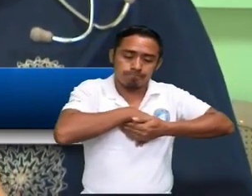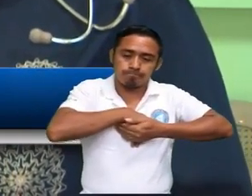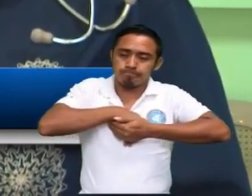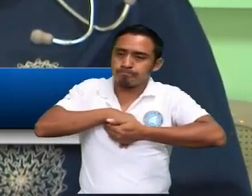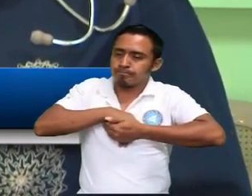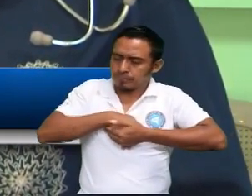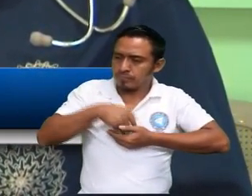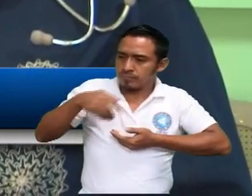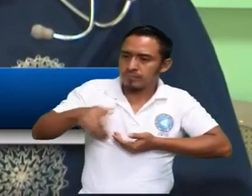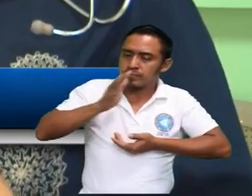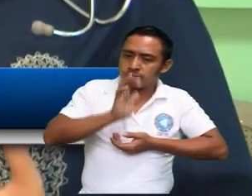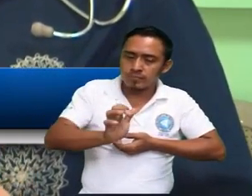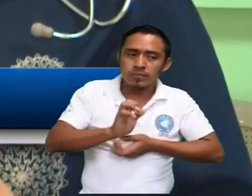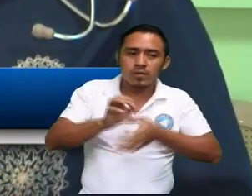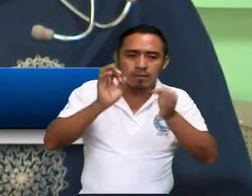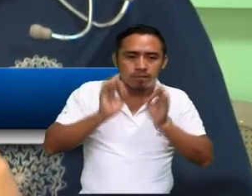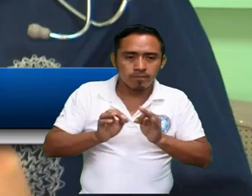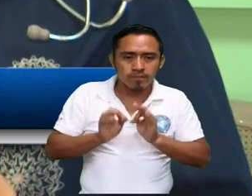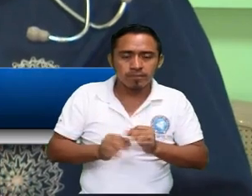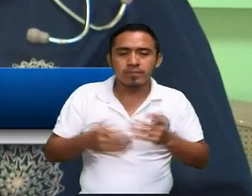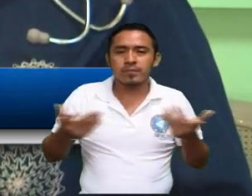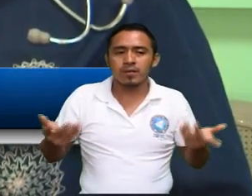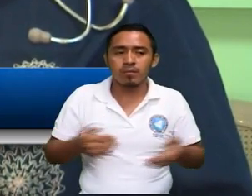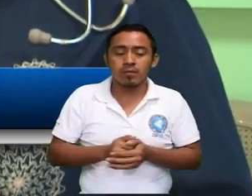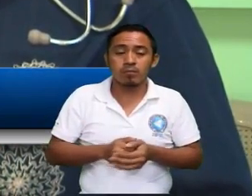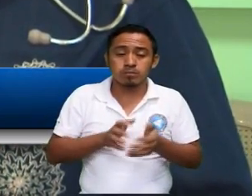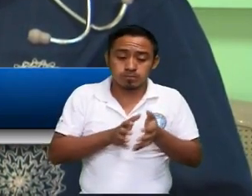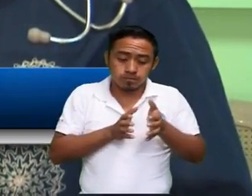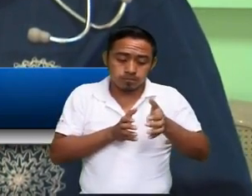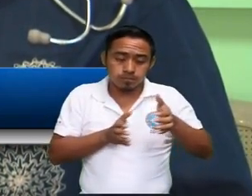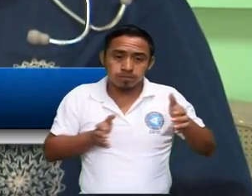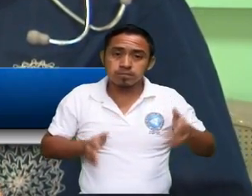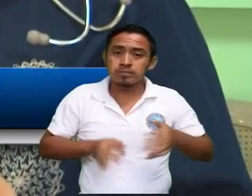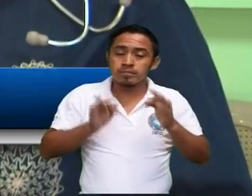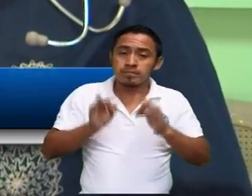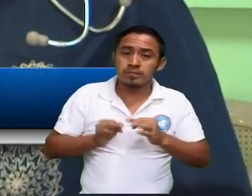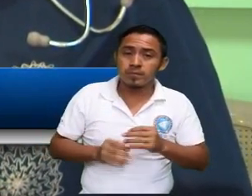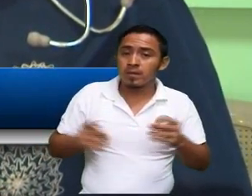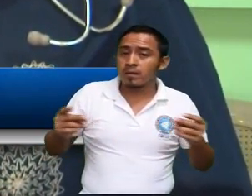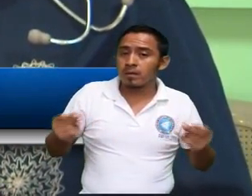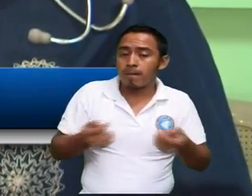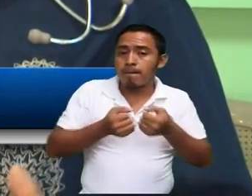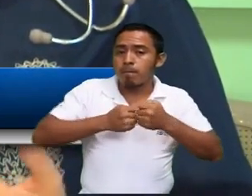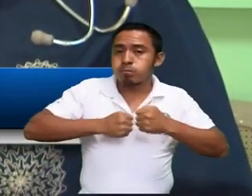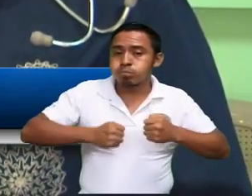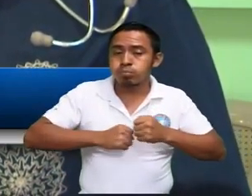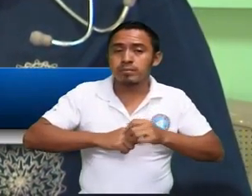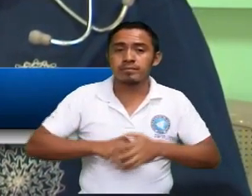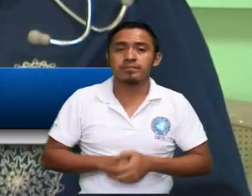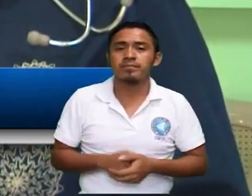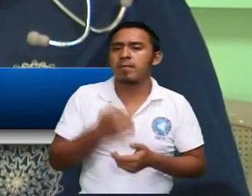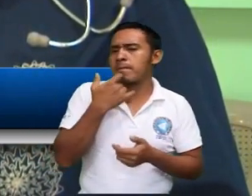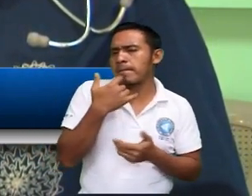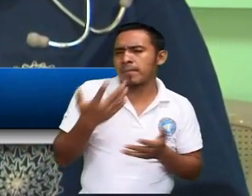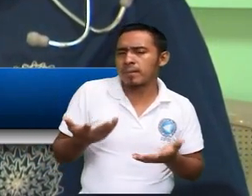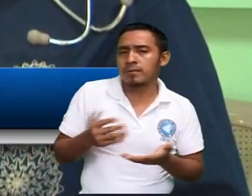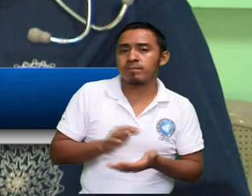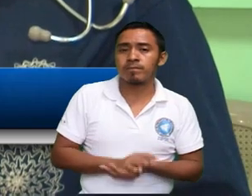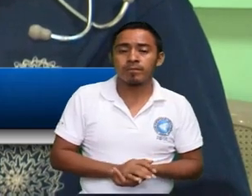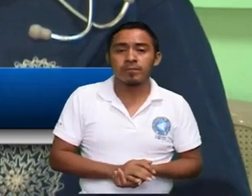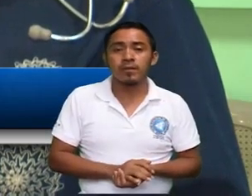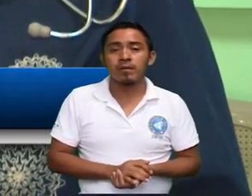que le da más seguridad al niño y el crecimiento del niño, la ganancia del peso es mayor. ¿Por qué es mayor la ganancia del